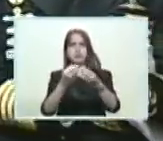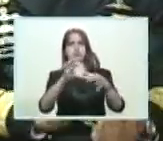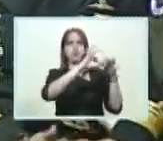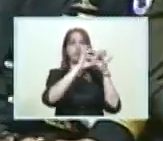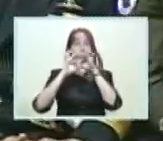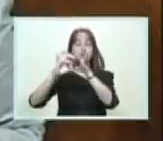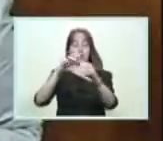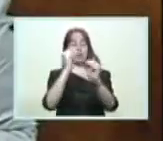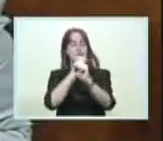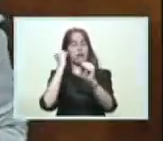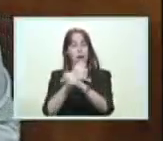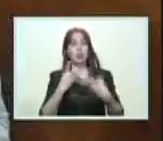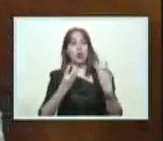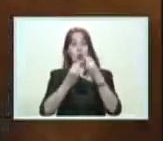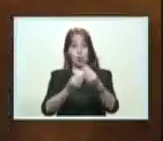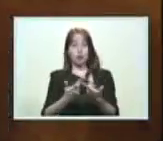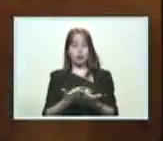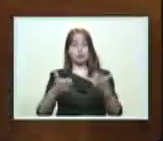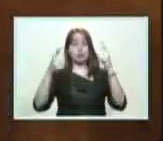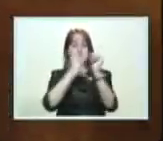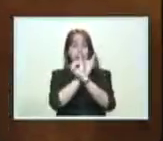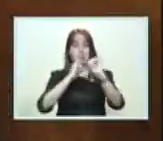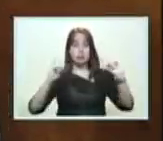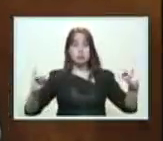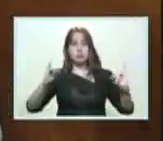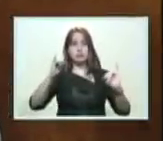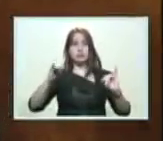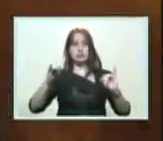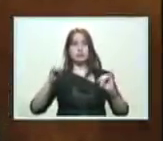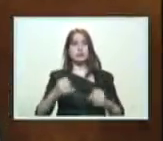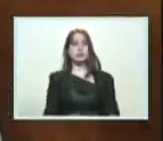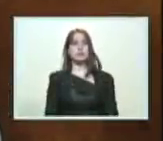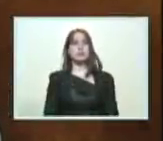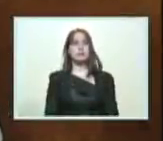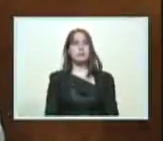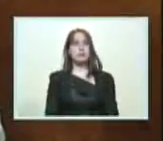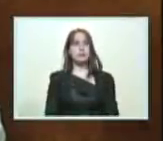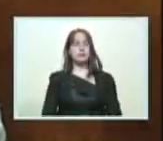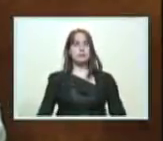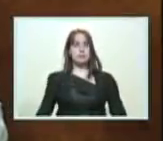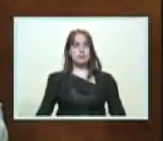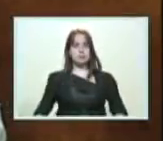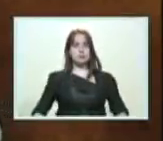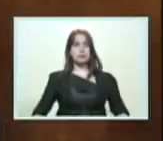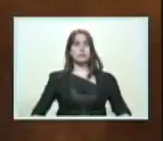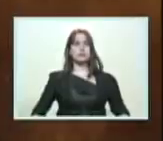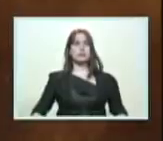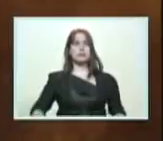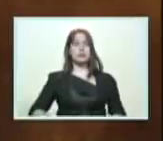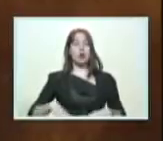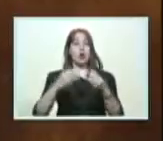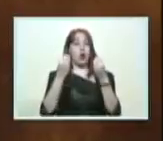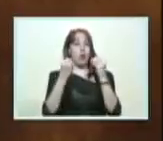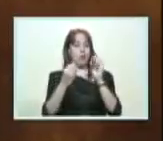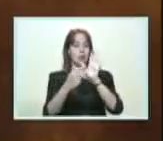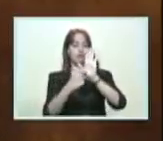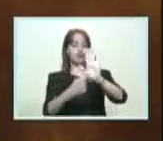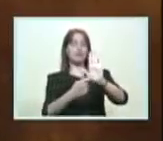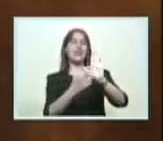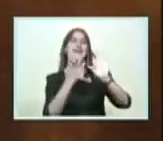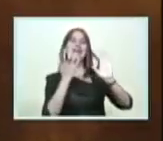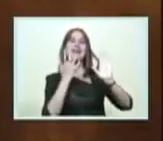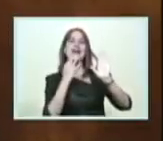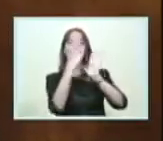nuestra república libre, soberana e independiente. Somos ejemplo para el mundo